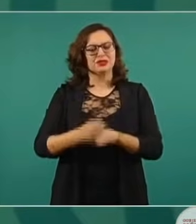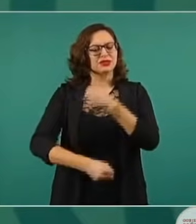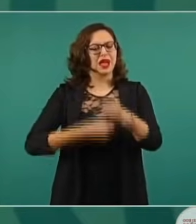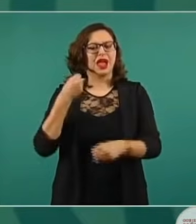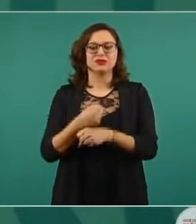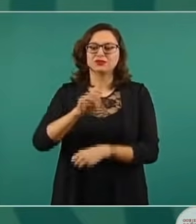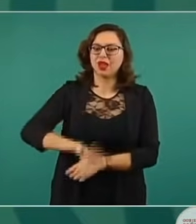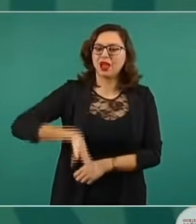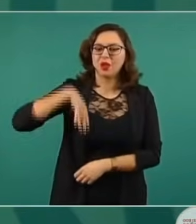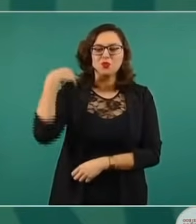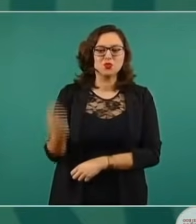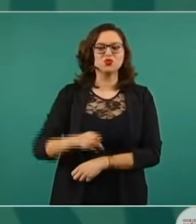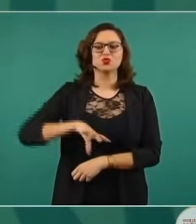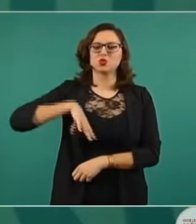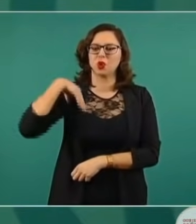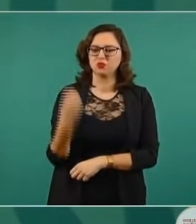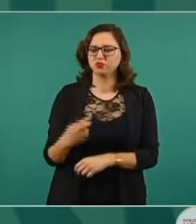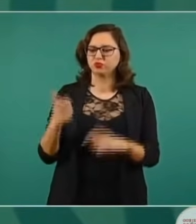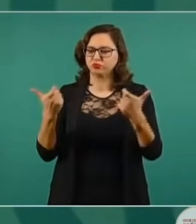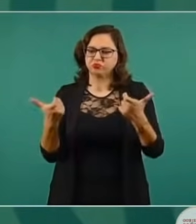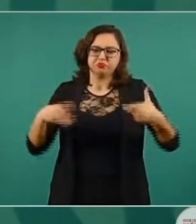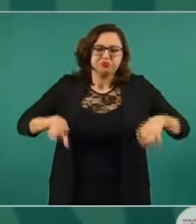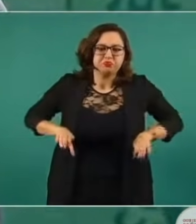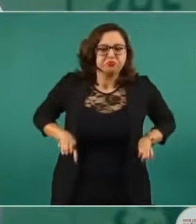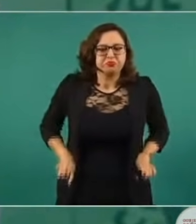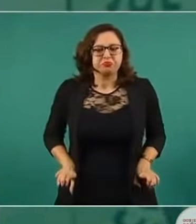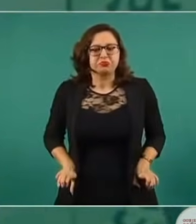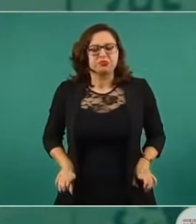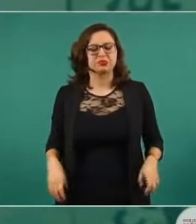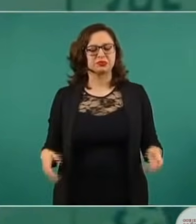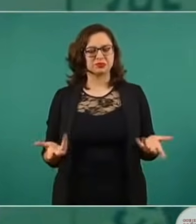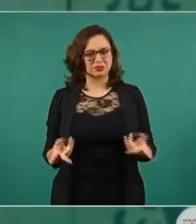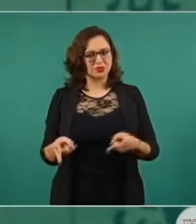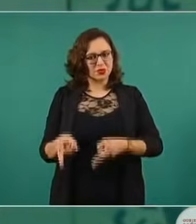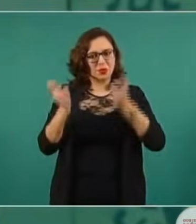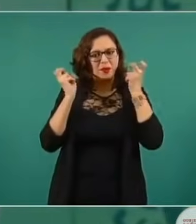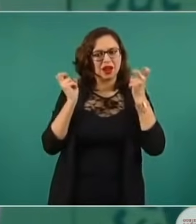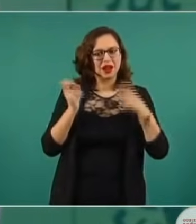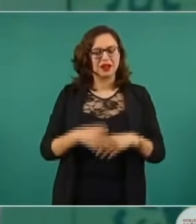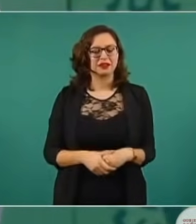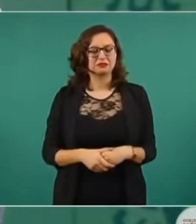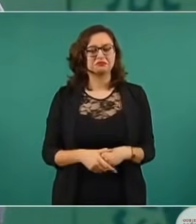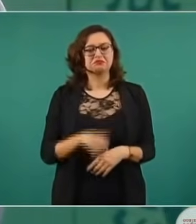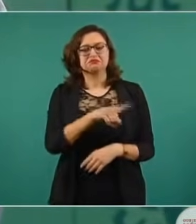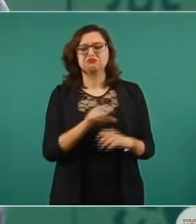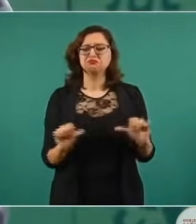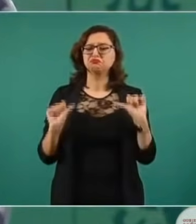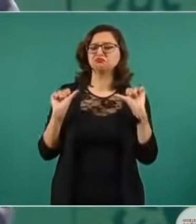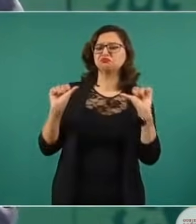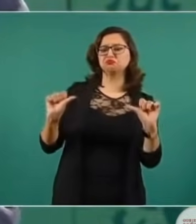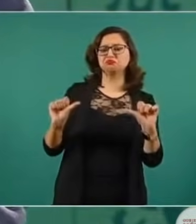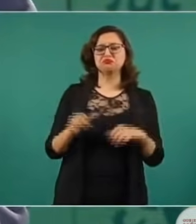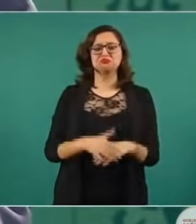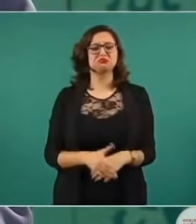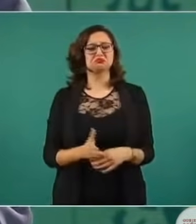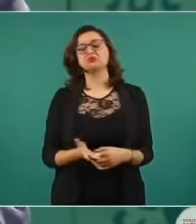y se han robado el dinero de todos y gozan de impunidad y no pierden ni siquiera